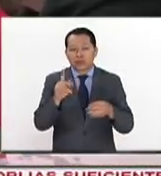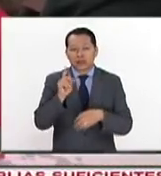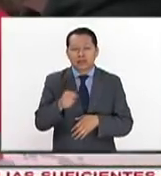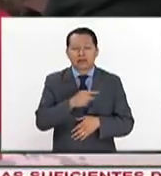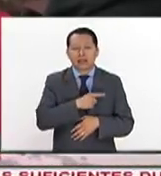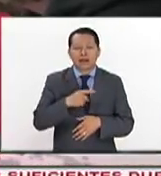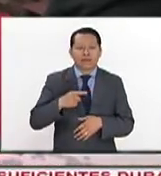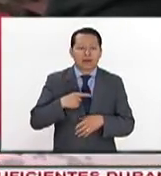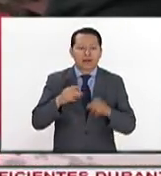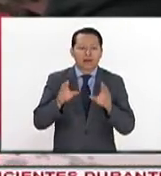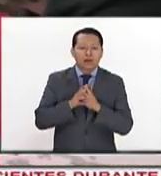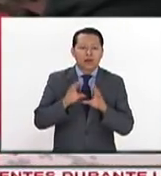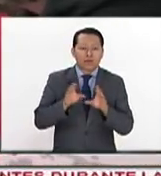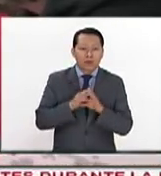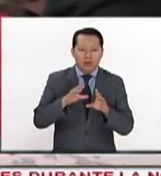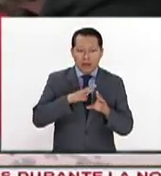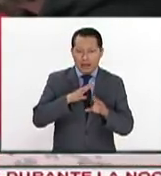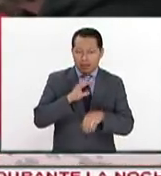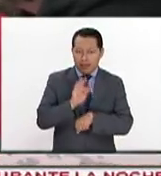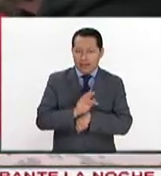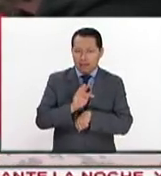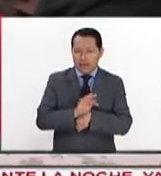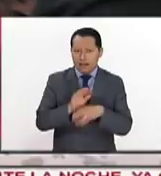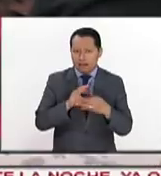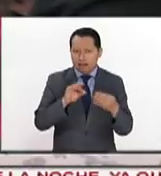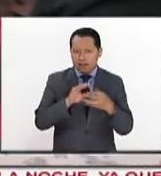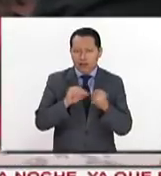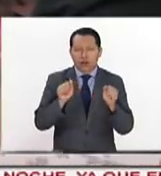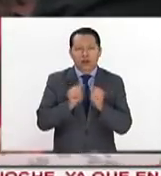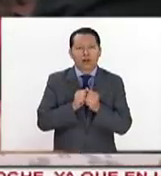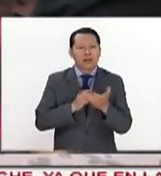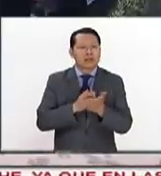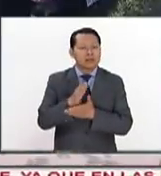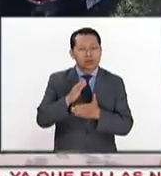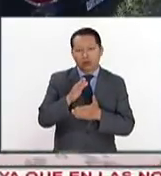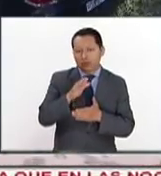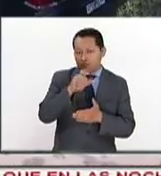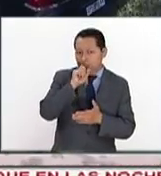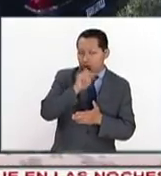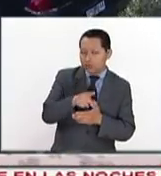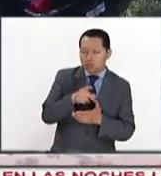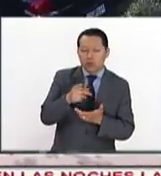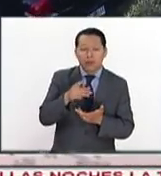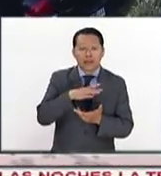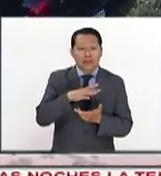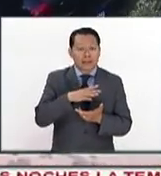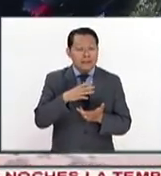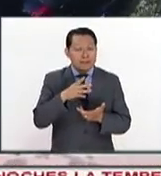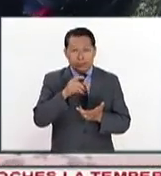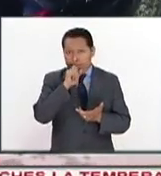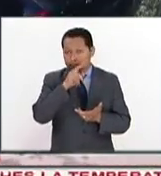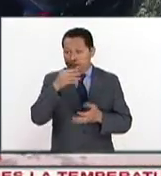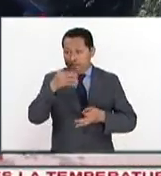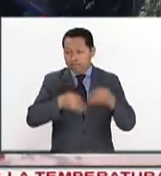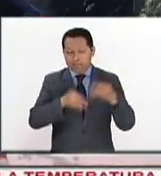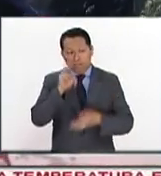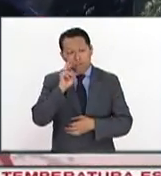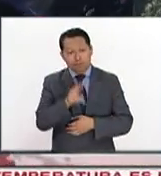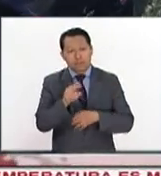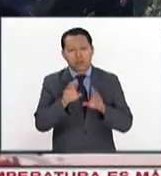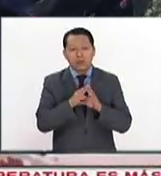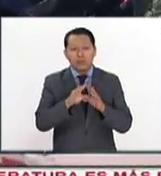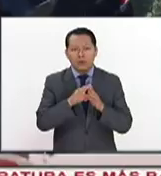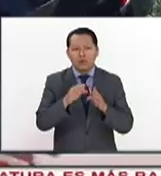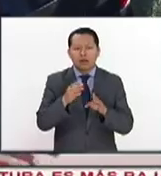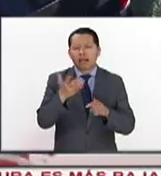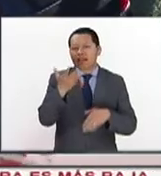debe desbloquear una moción de la defensa relacionada con el acceso a su cliente. Las autoridades determinaron que el joven habría adquirido al